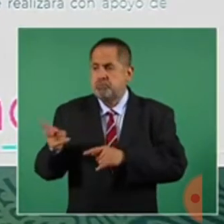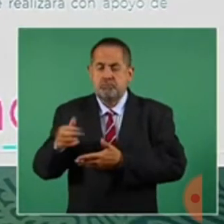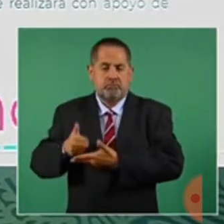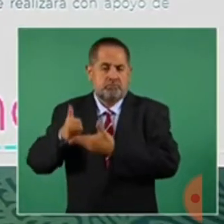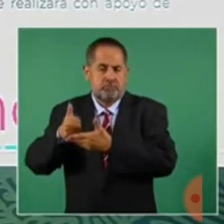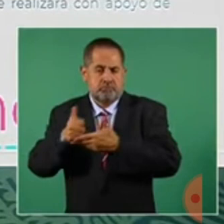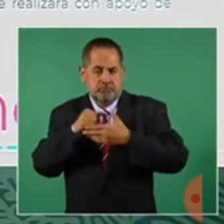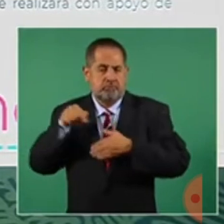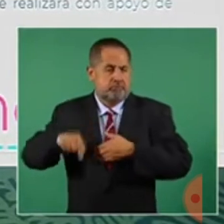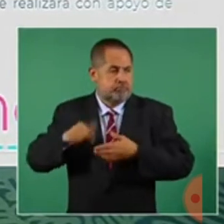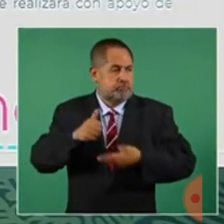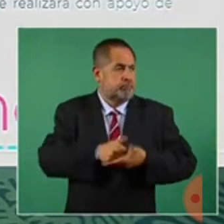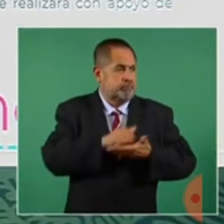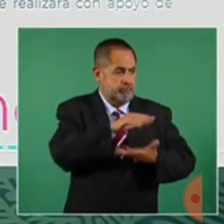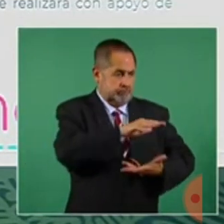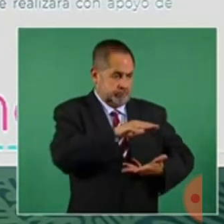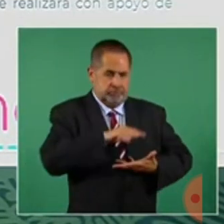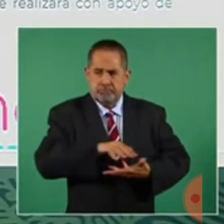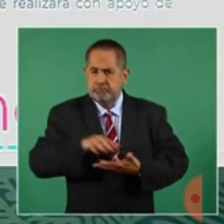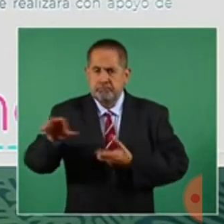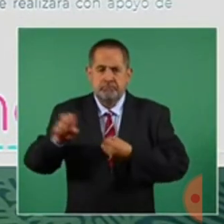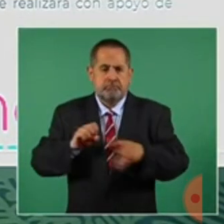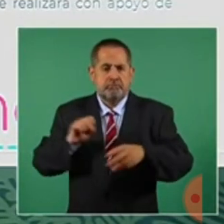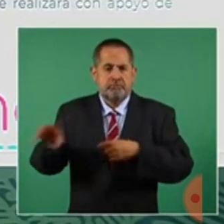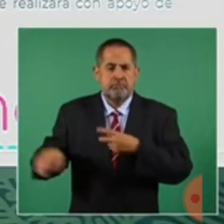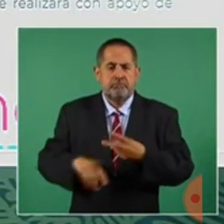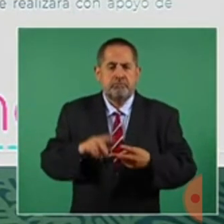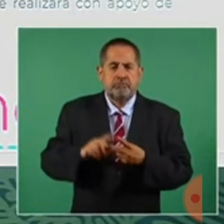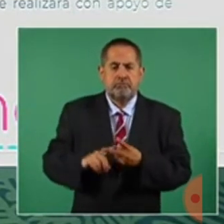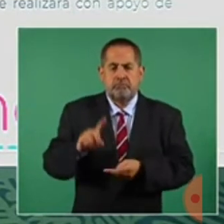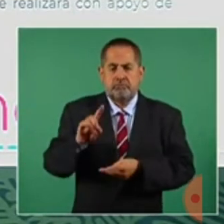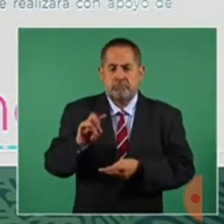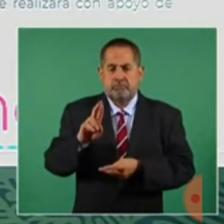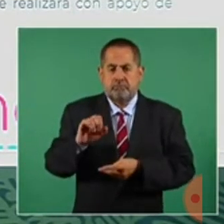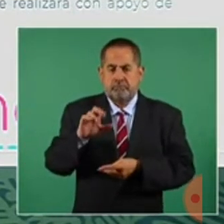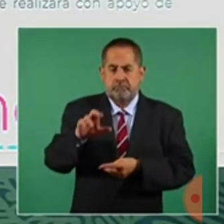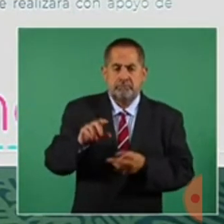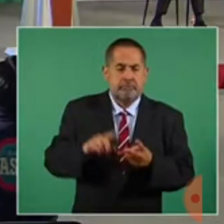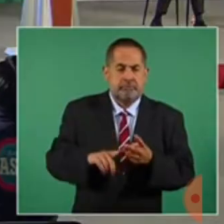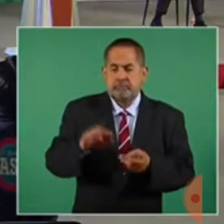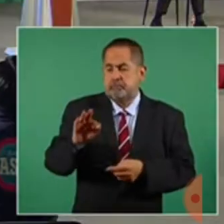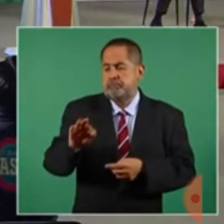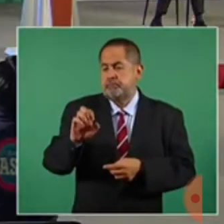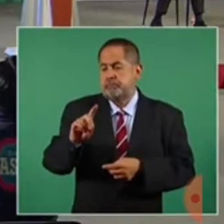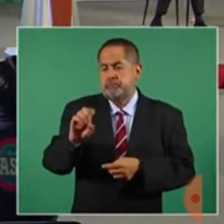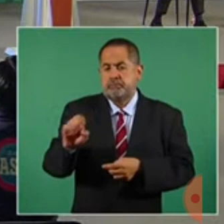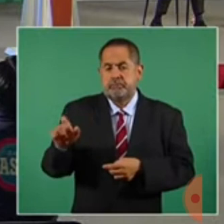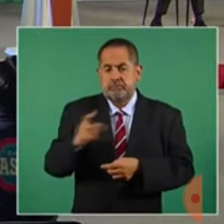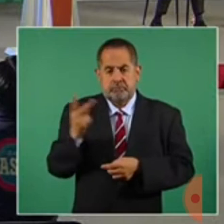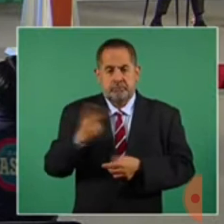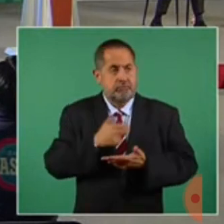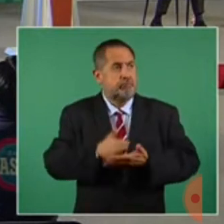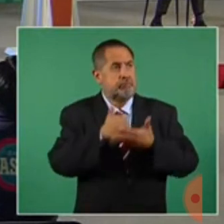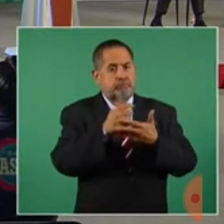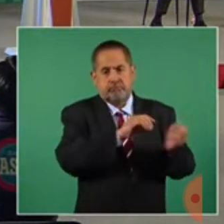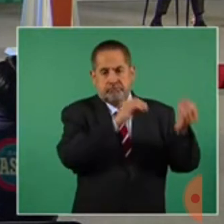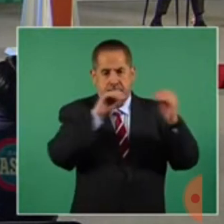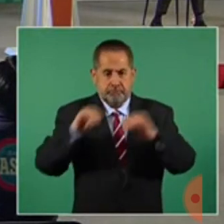corporaciones o instituciones que van a participar, que es Direct Relief y FedEx. La siguiente, por favor.